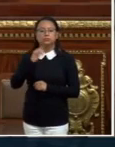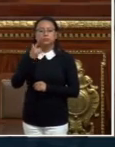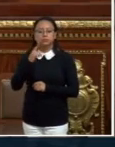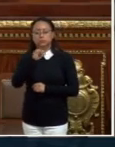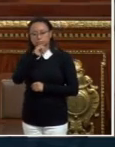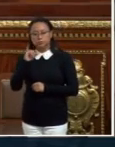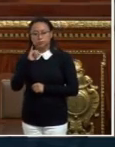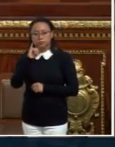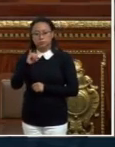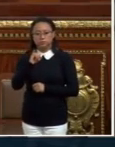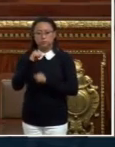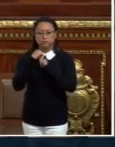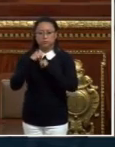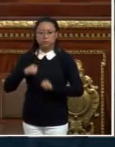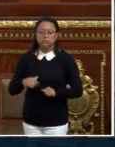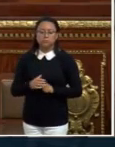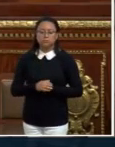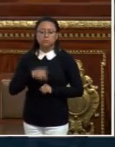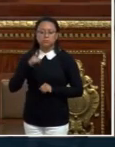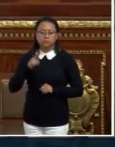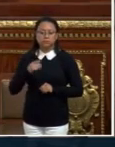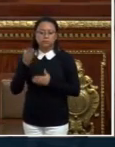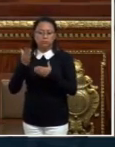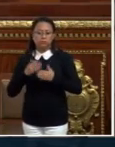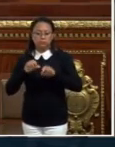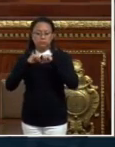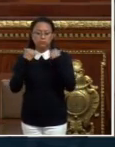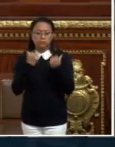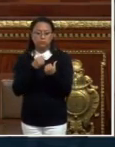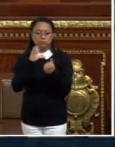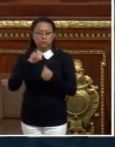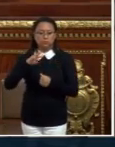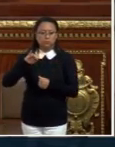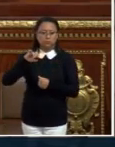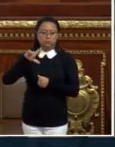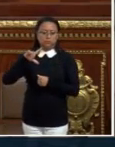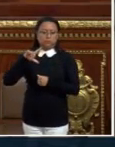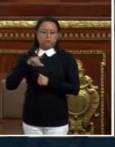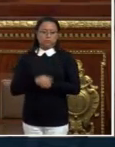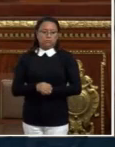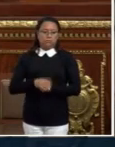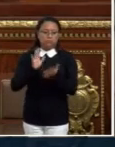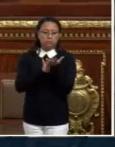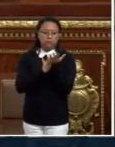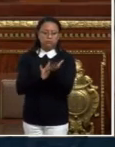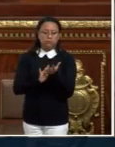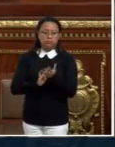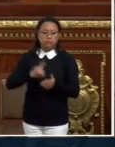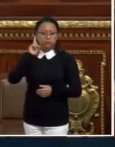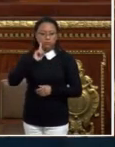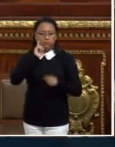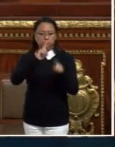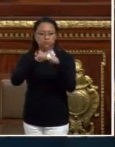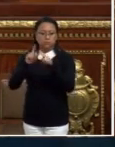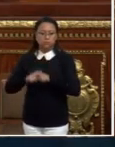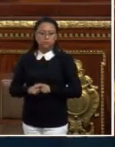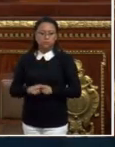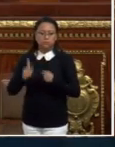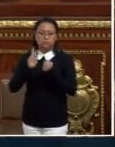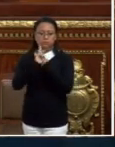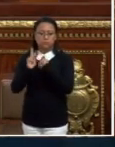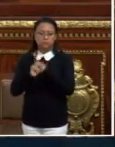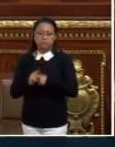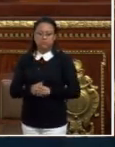que vienen de sociedad civil, avaladas y respaldadas por muchas mujeres en todo el país. Claro, el trabajo